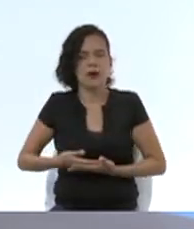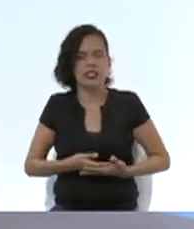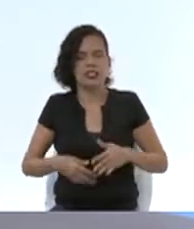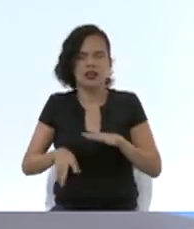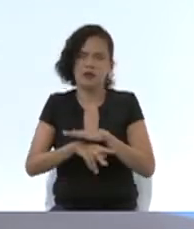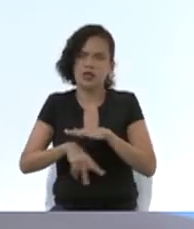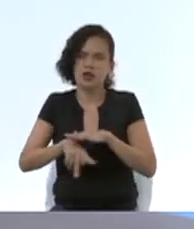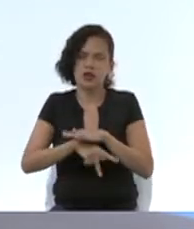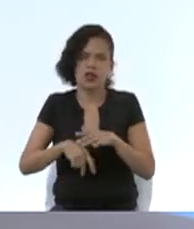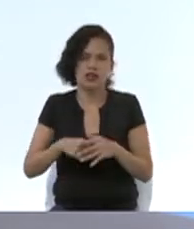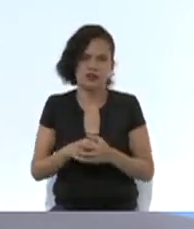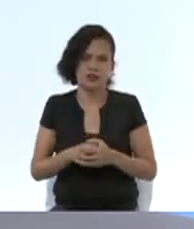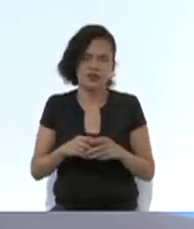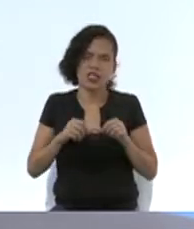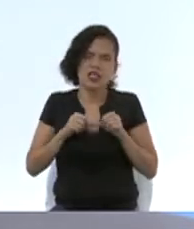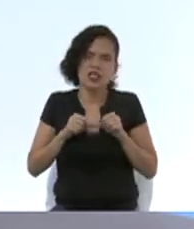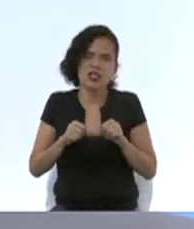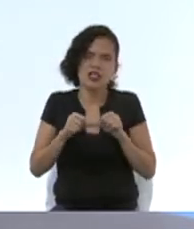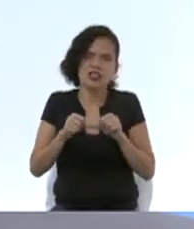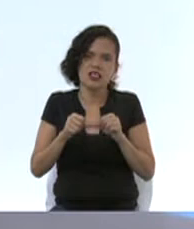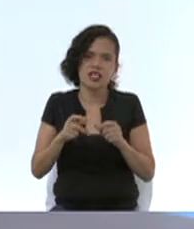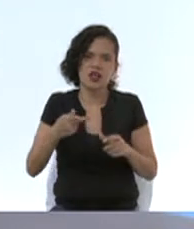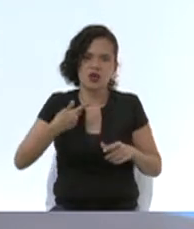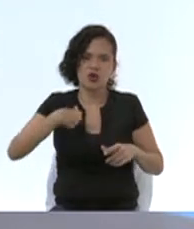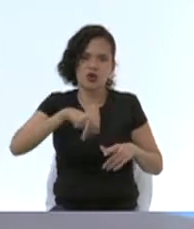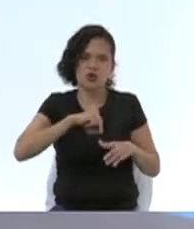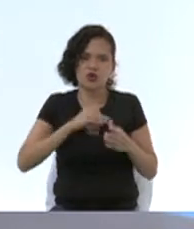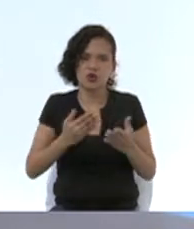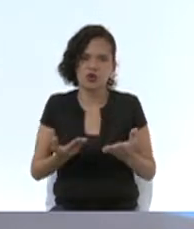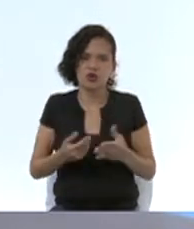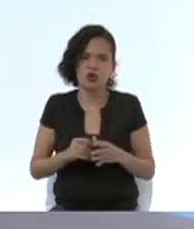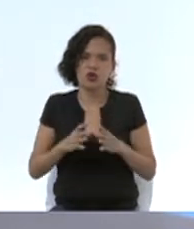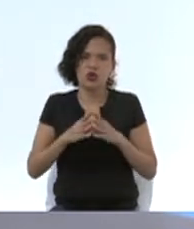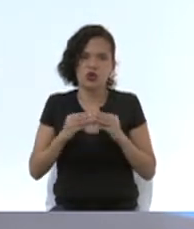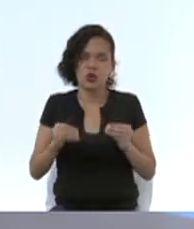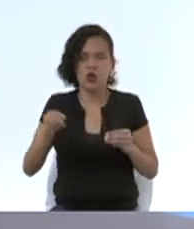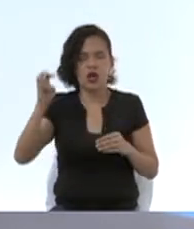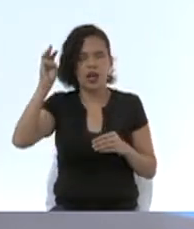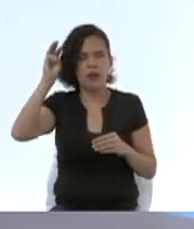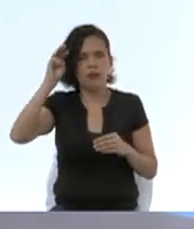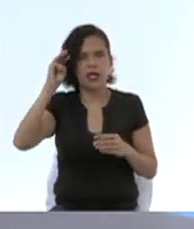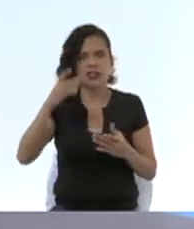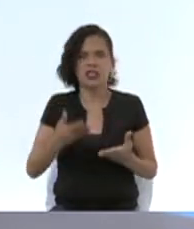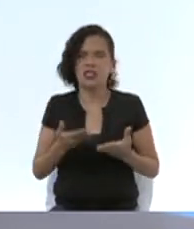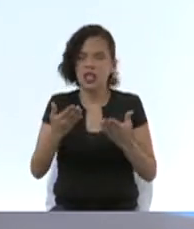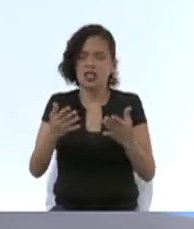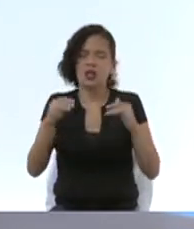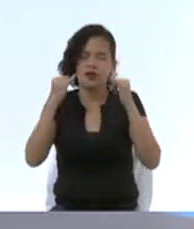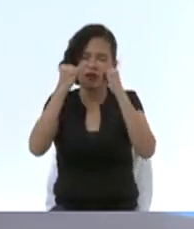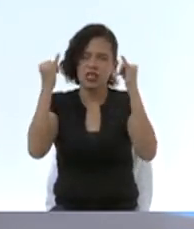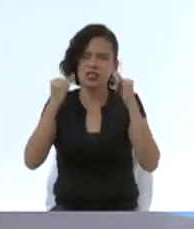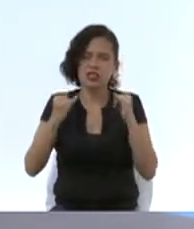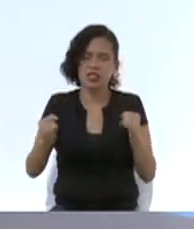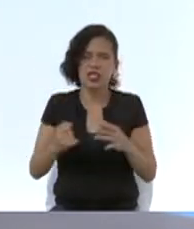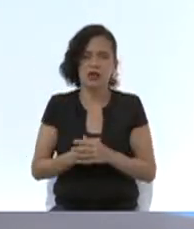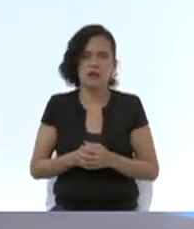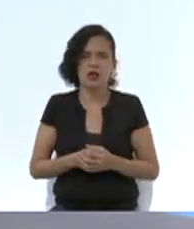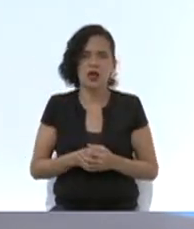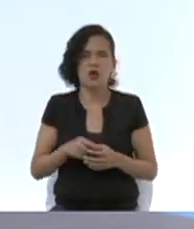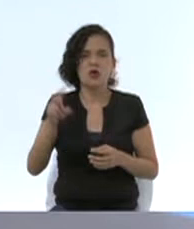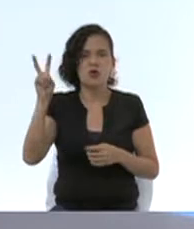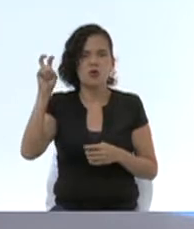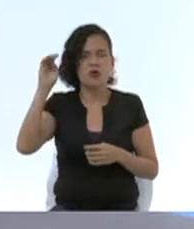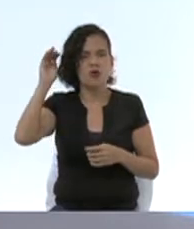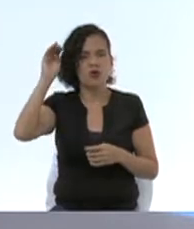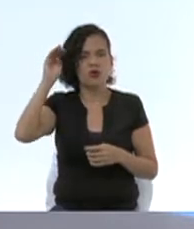y preescolar, que continuarán con nosotras, todas las maestras y maestros, dándoles felicidad para un nuevo futuro. Sí,